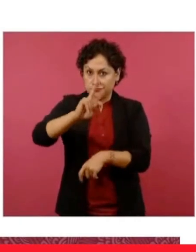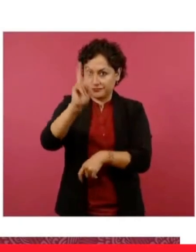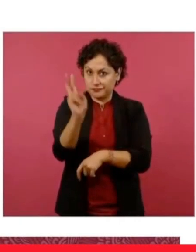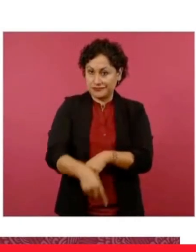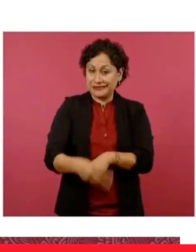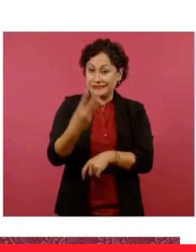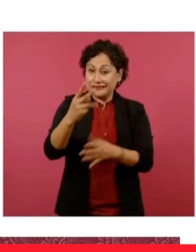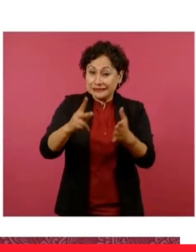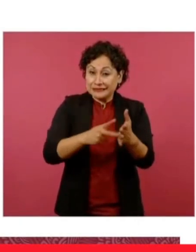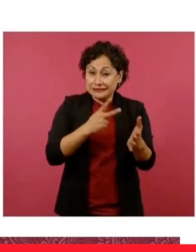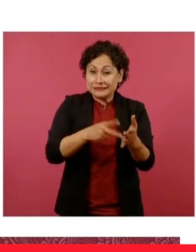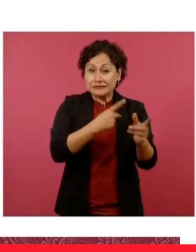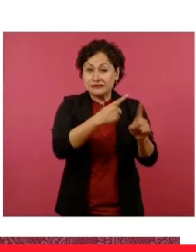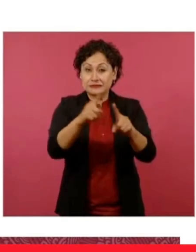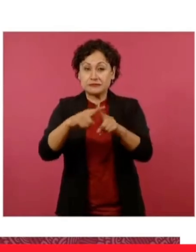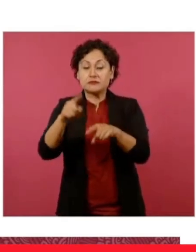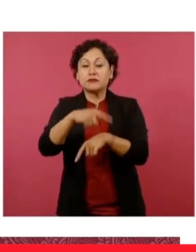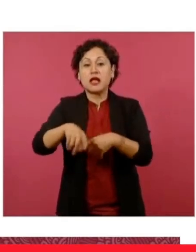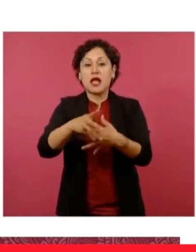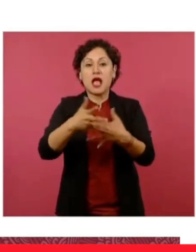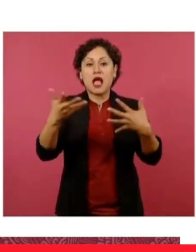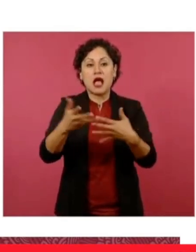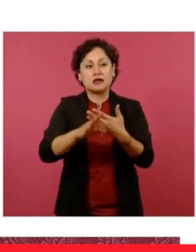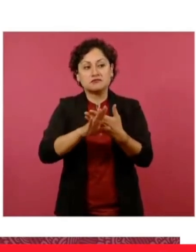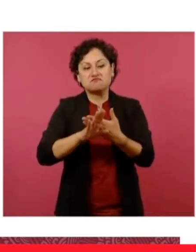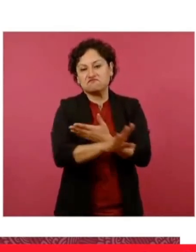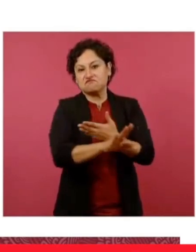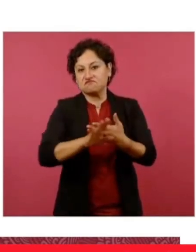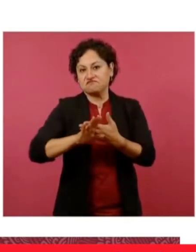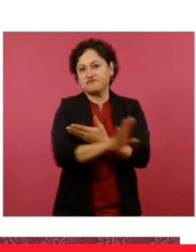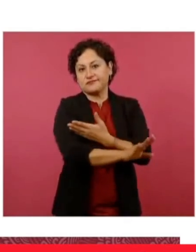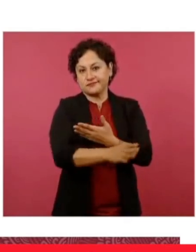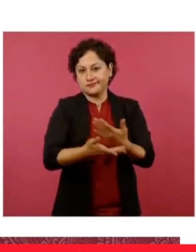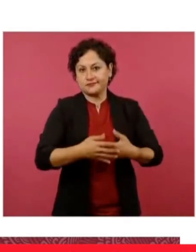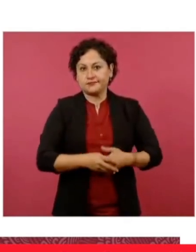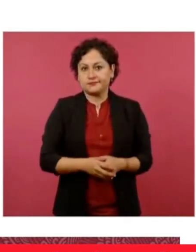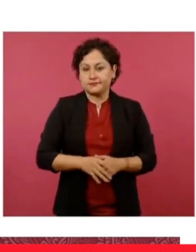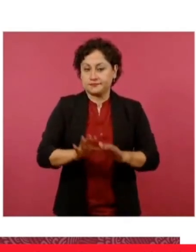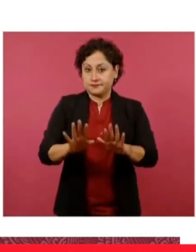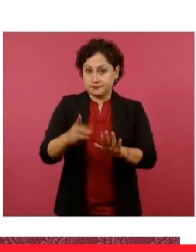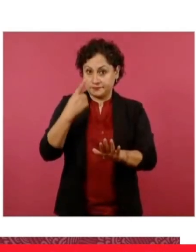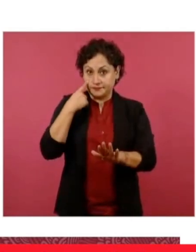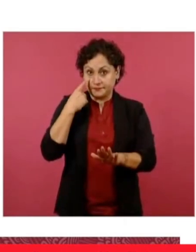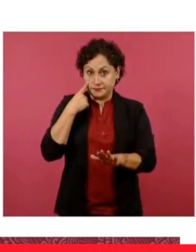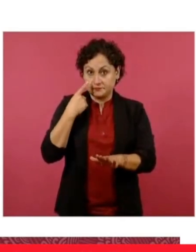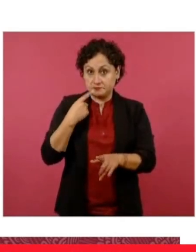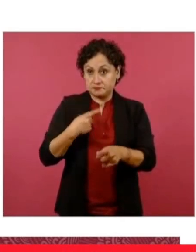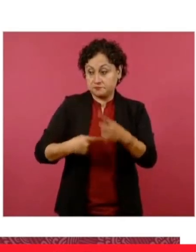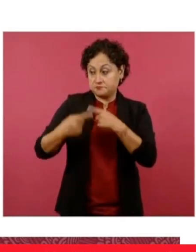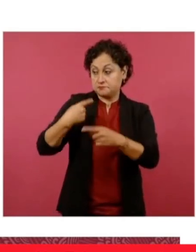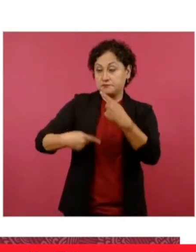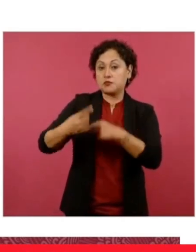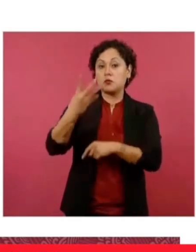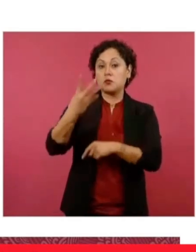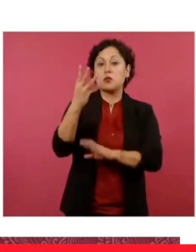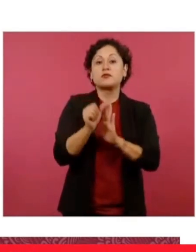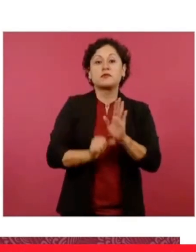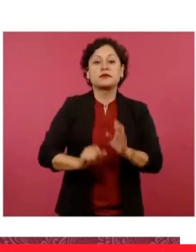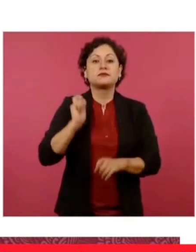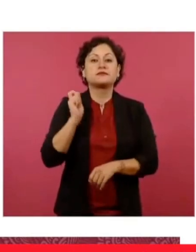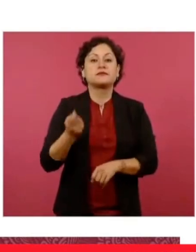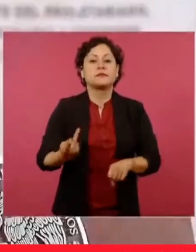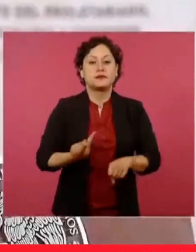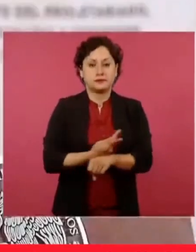de comunicación. Todo empezó, vamos hacia atrás, hace 4 meses, cuando